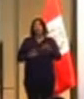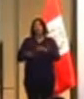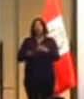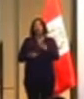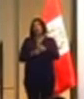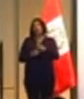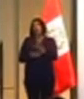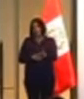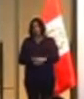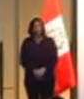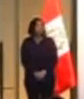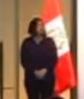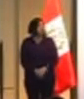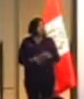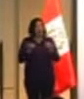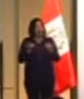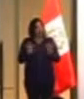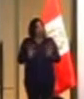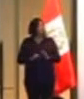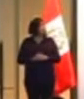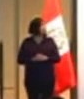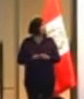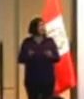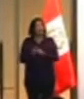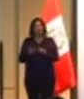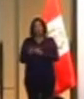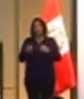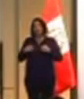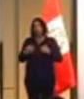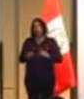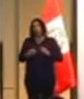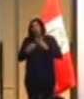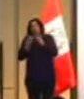trabajando. Ahora, también quiero hacer una confesión.